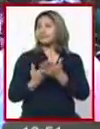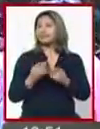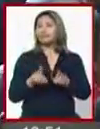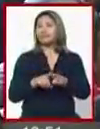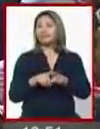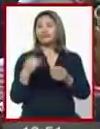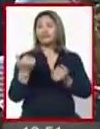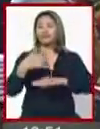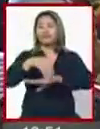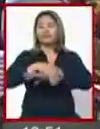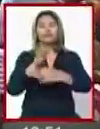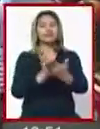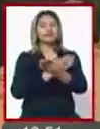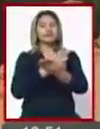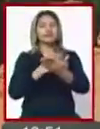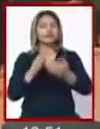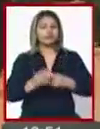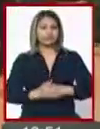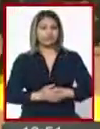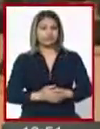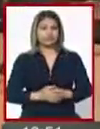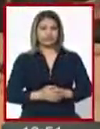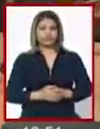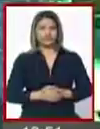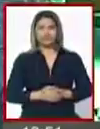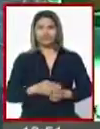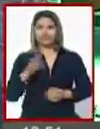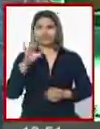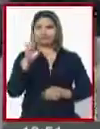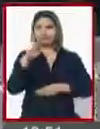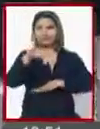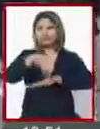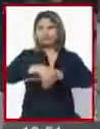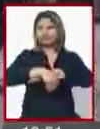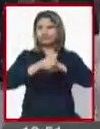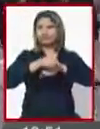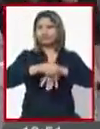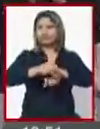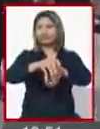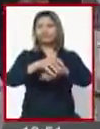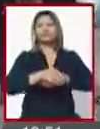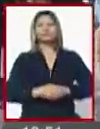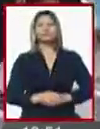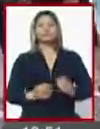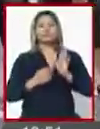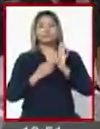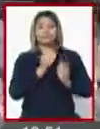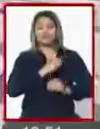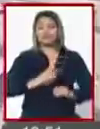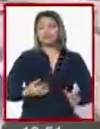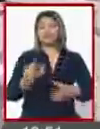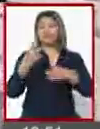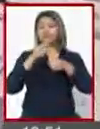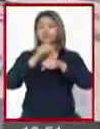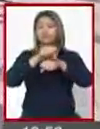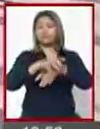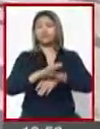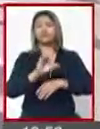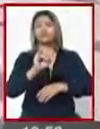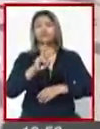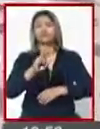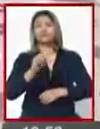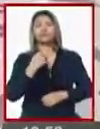Y esta noche la serenata, que parte a partir de las 8 de la noche. El representante de la gobernación cruceña, quien participó del desfile